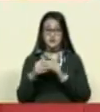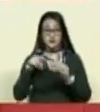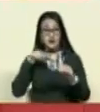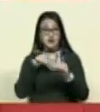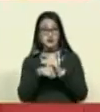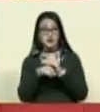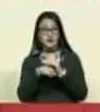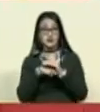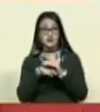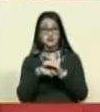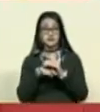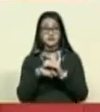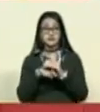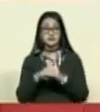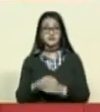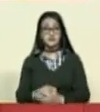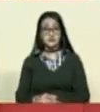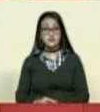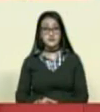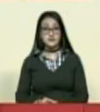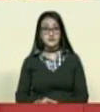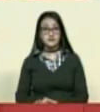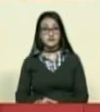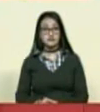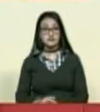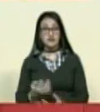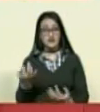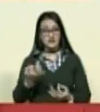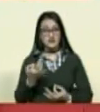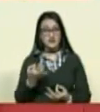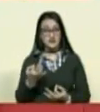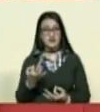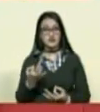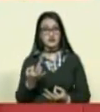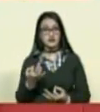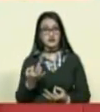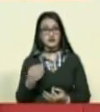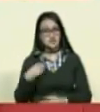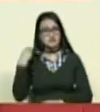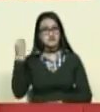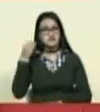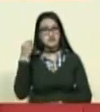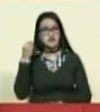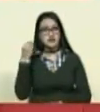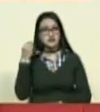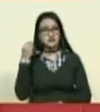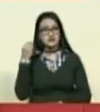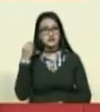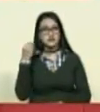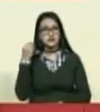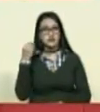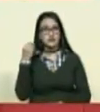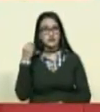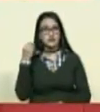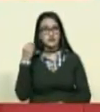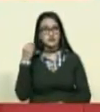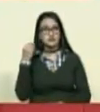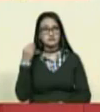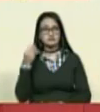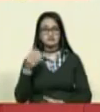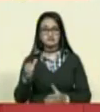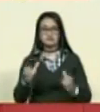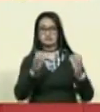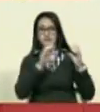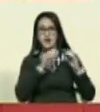Tricolor, que creo verdaderamente, padrino, lo creo fervientemente, es una gran